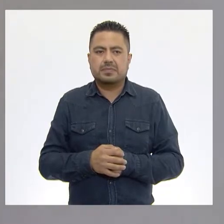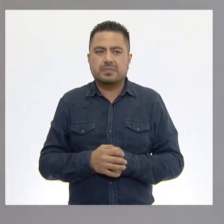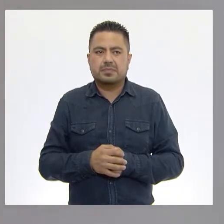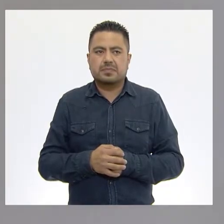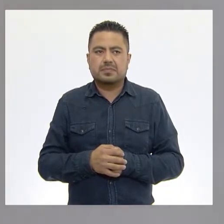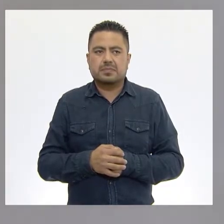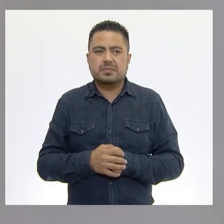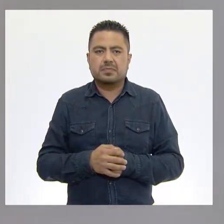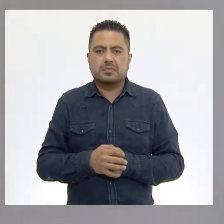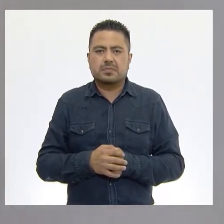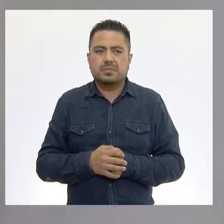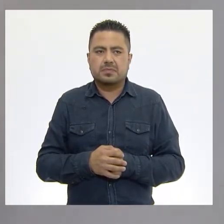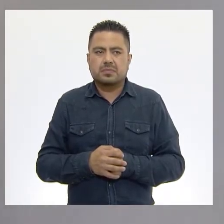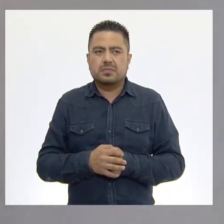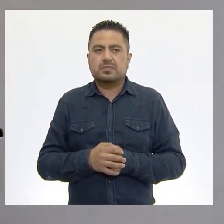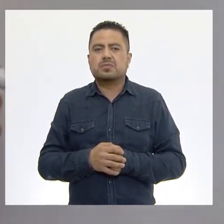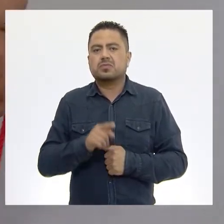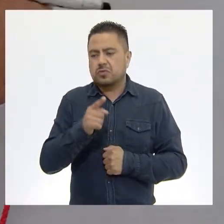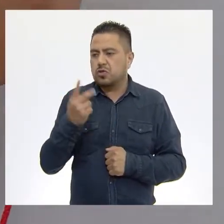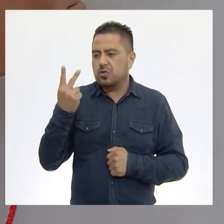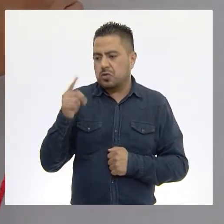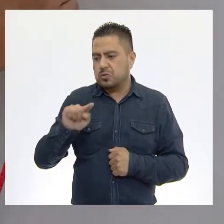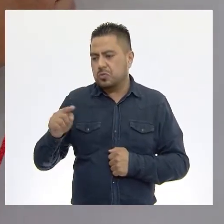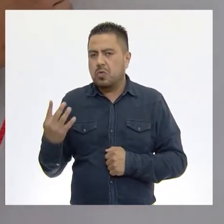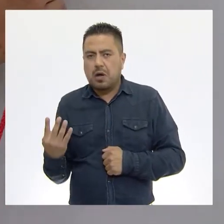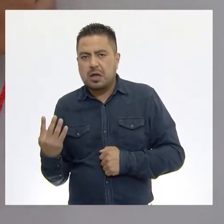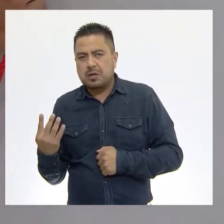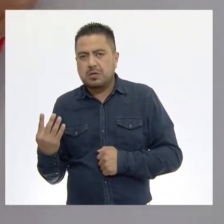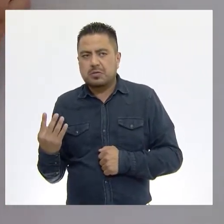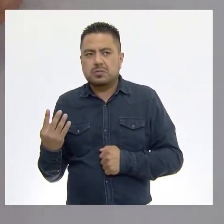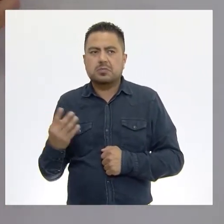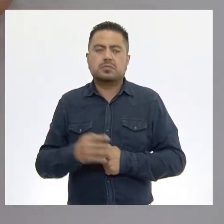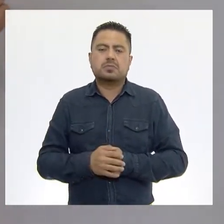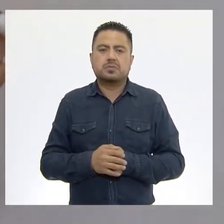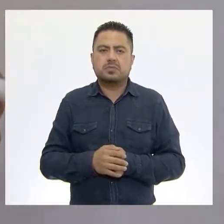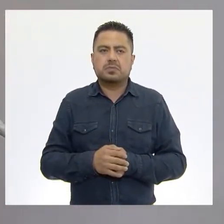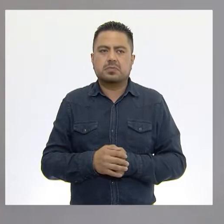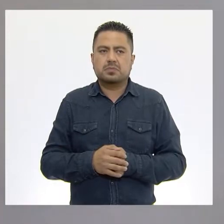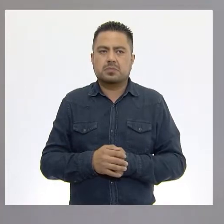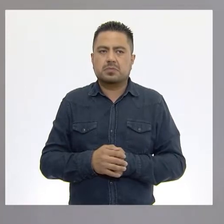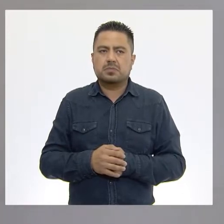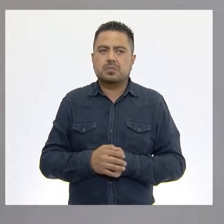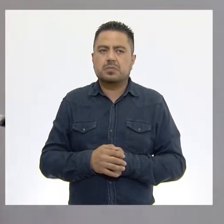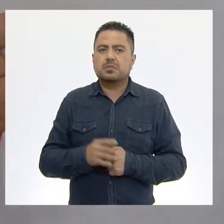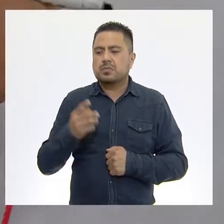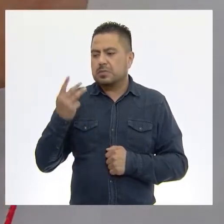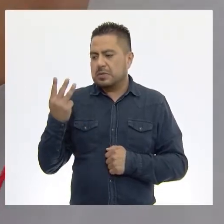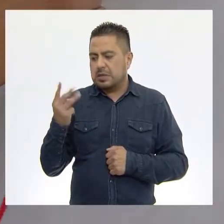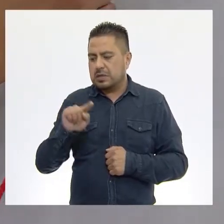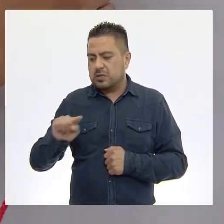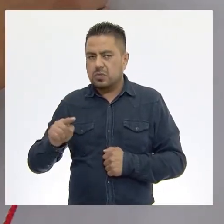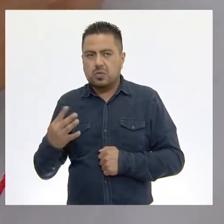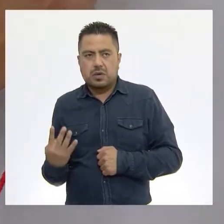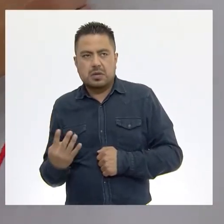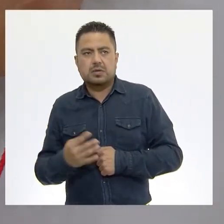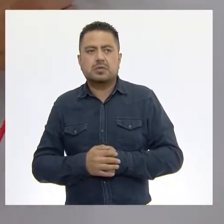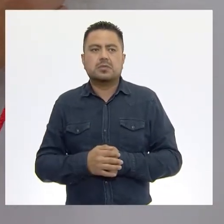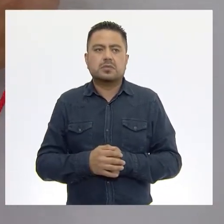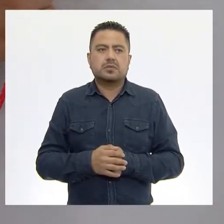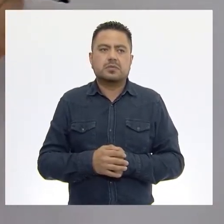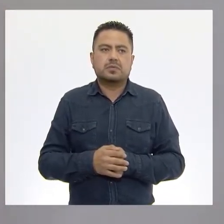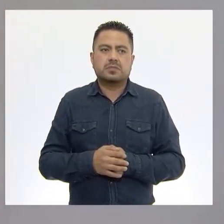aquí serían un entero, 2 cuartos, 2 cuartos. un entero, 3 3 cuartos.